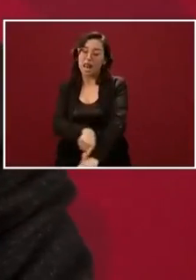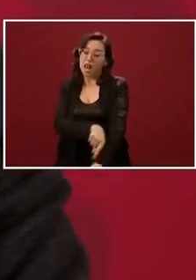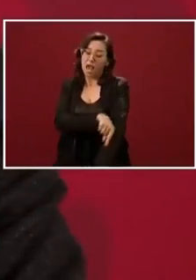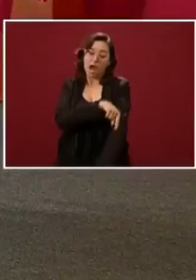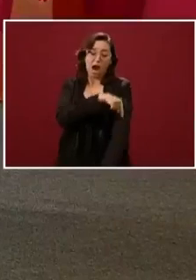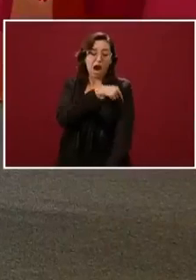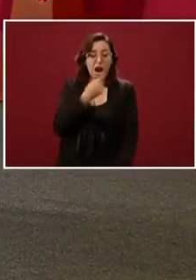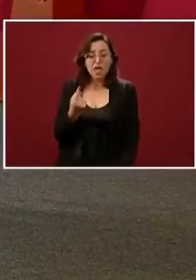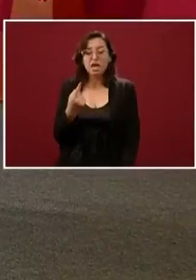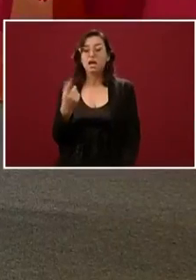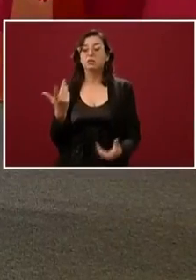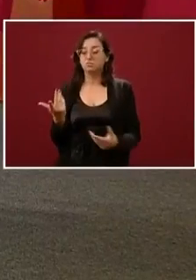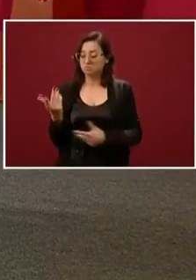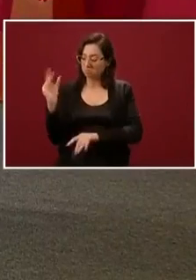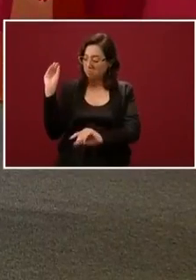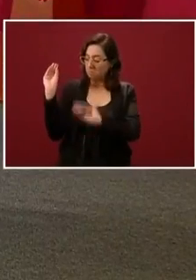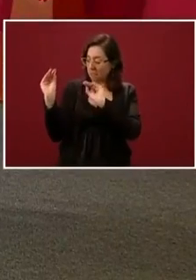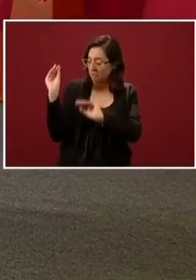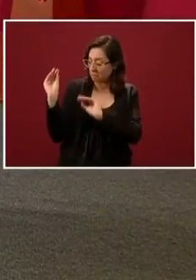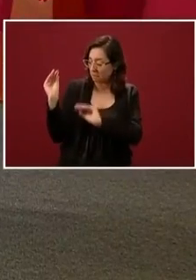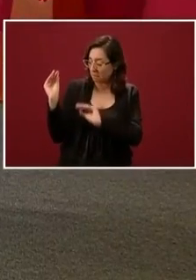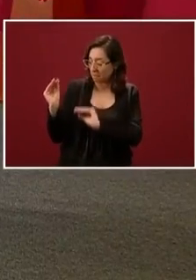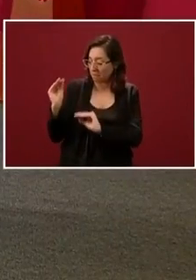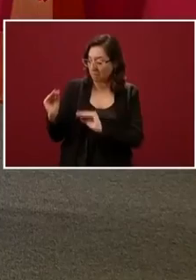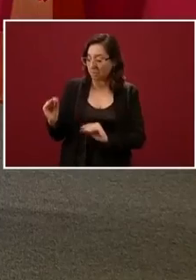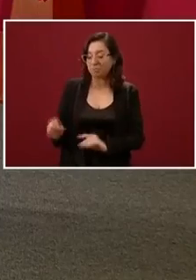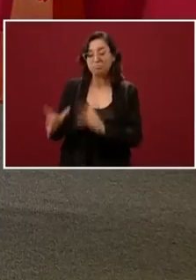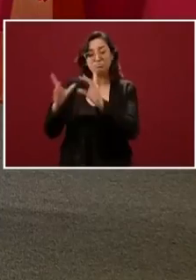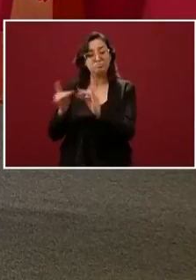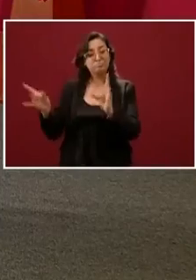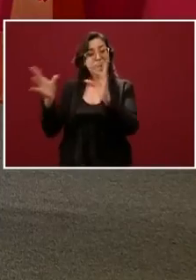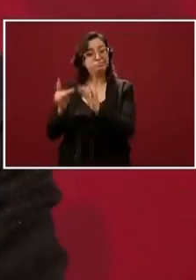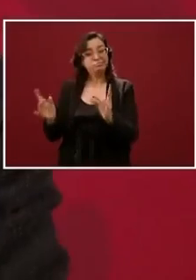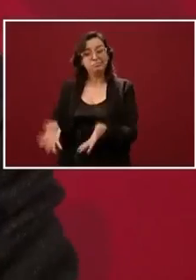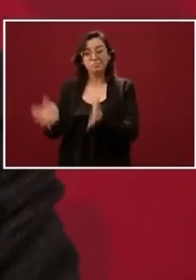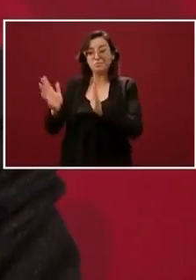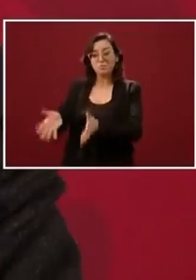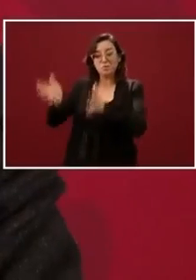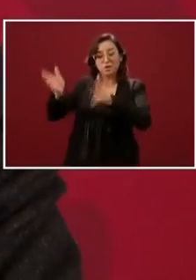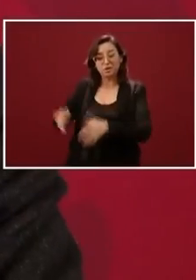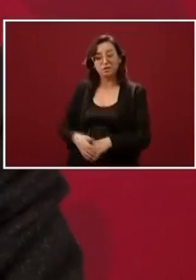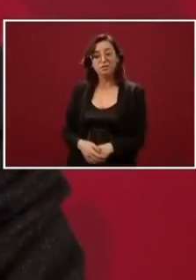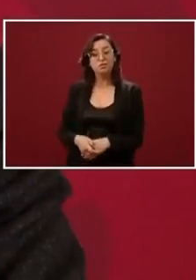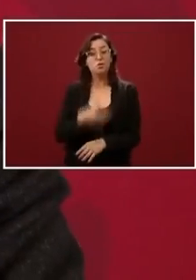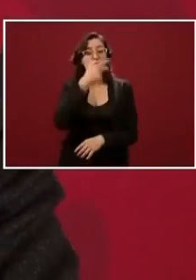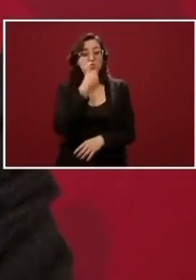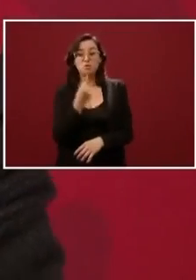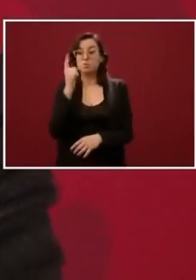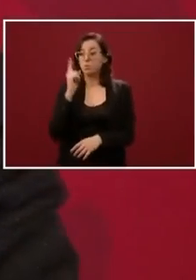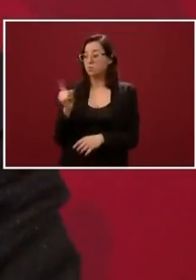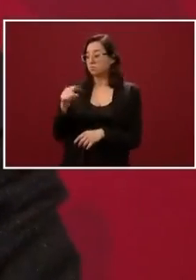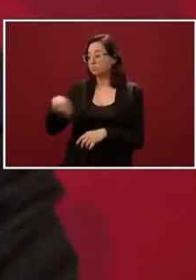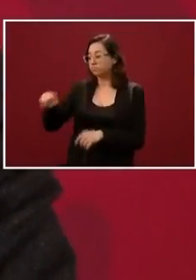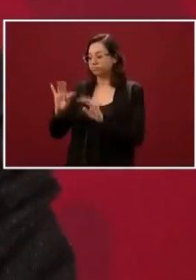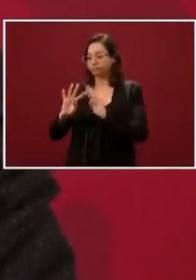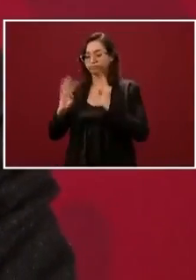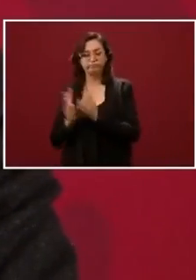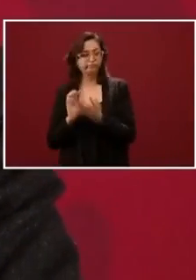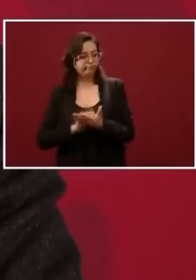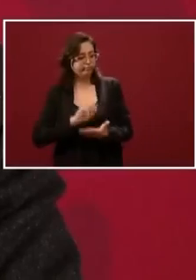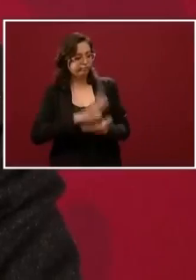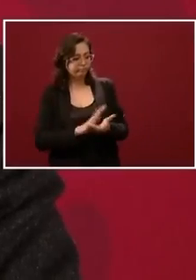nos llevó varios minutos describirla. Entonces, los miembros, las miembros del Consejo tomaron nota de